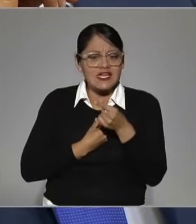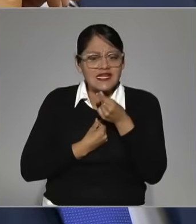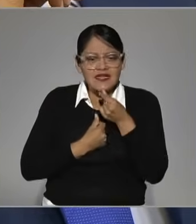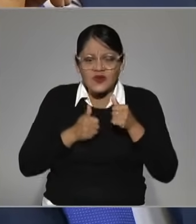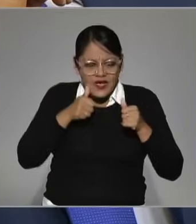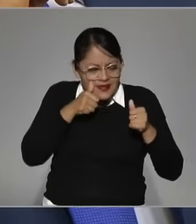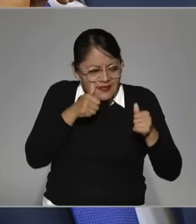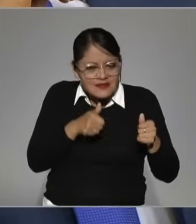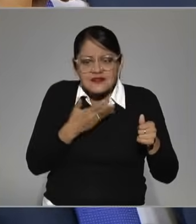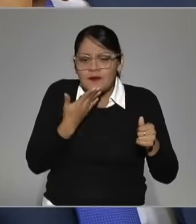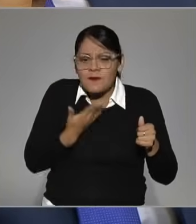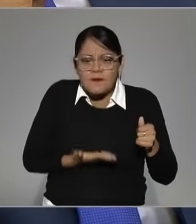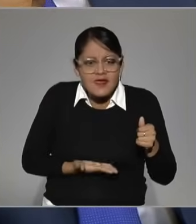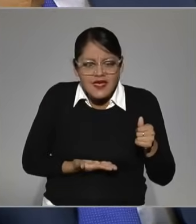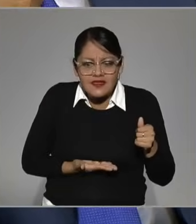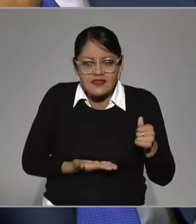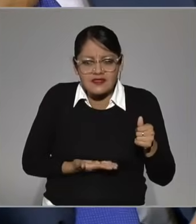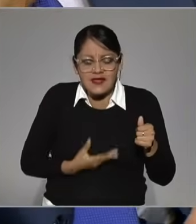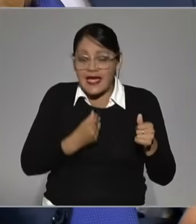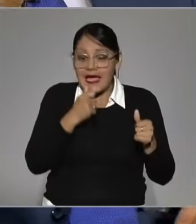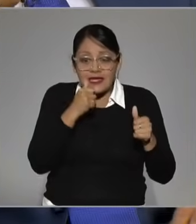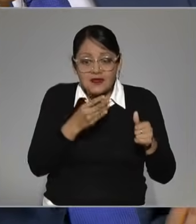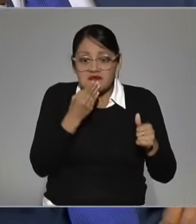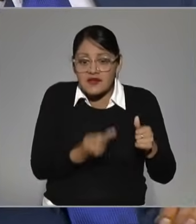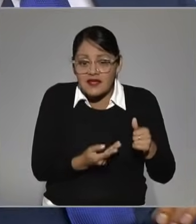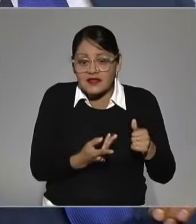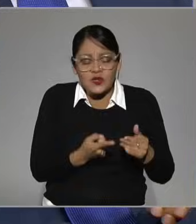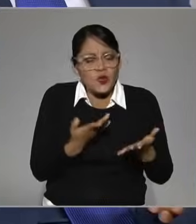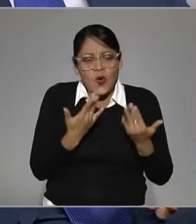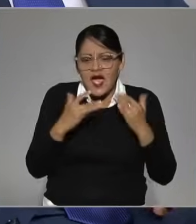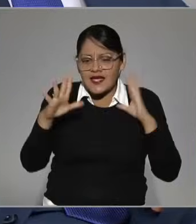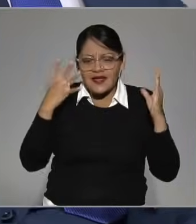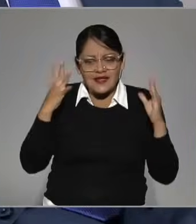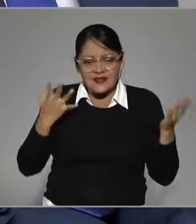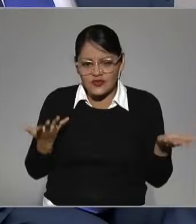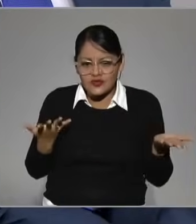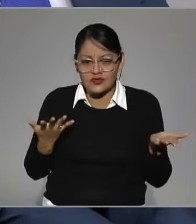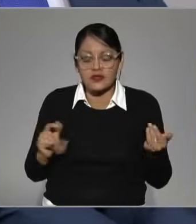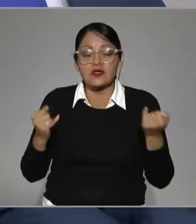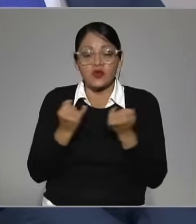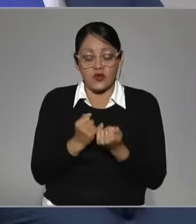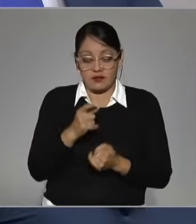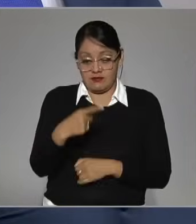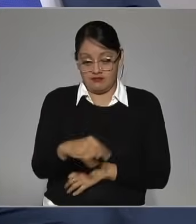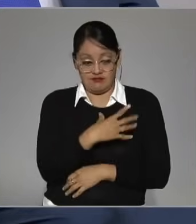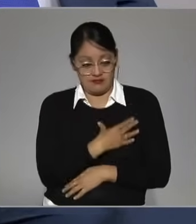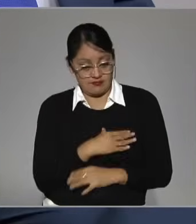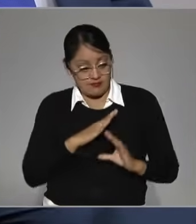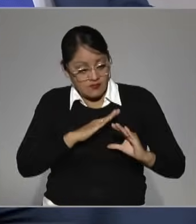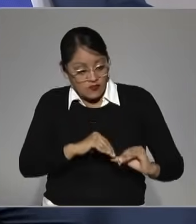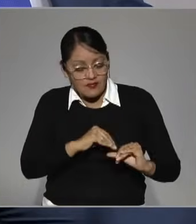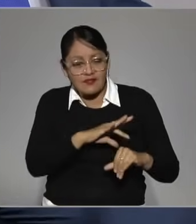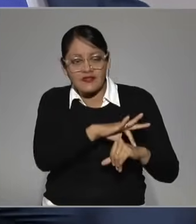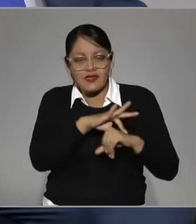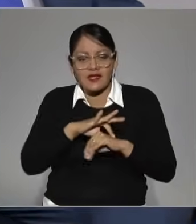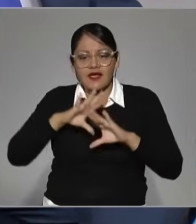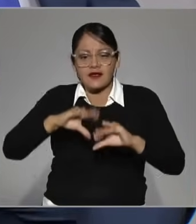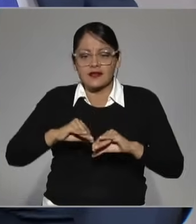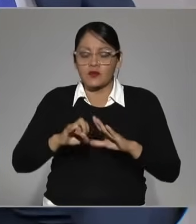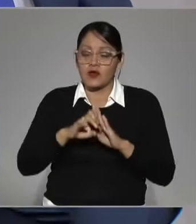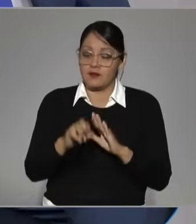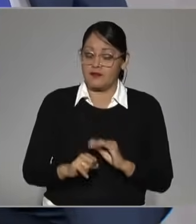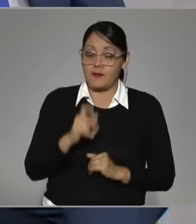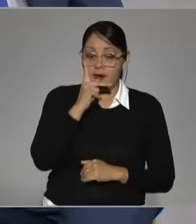va a dar lata. Y si tú lo vas incluyendo en la laboriosidad y el cuidado, la crianza va a ser mucho mejor. Y para los